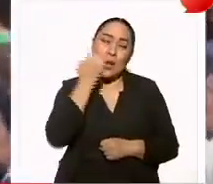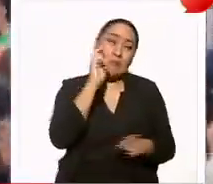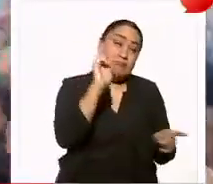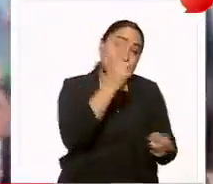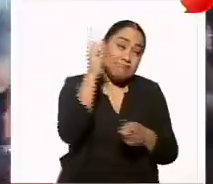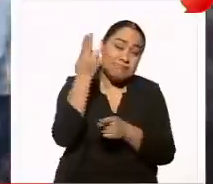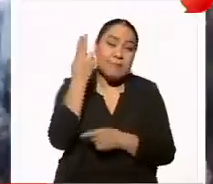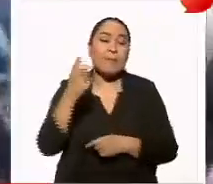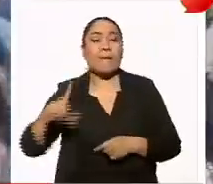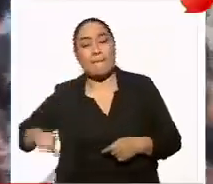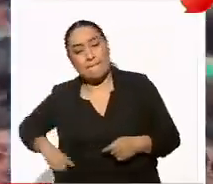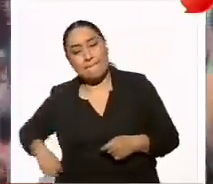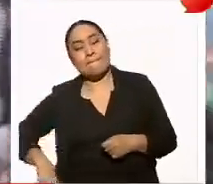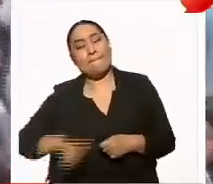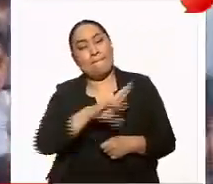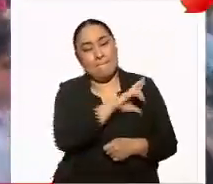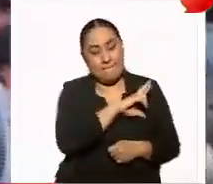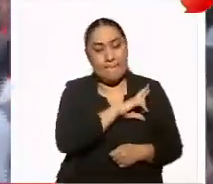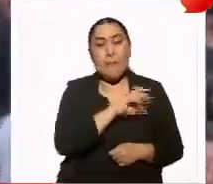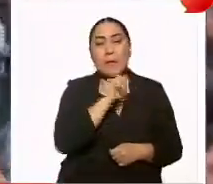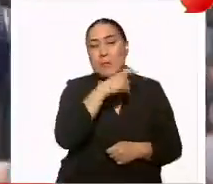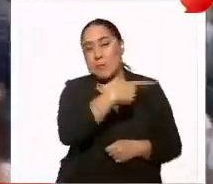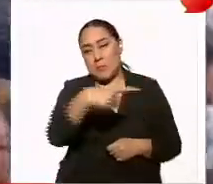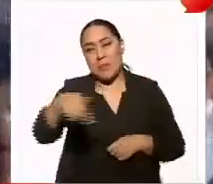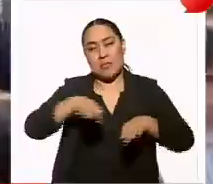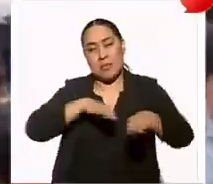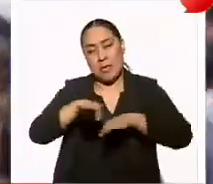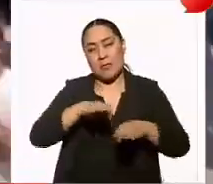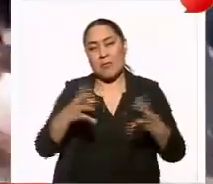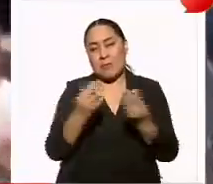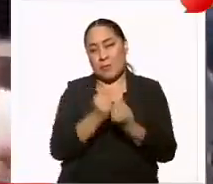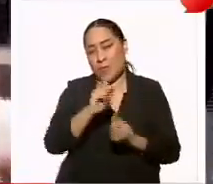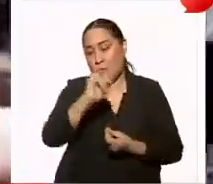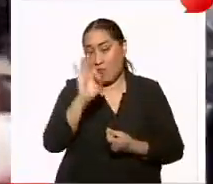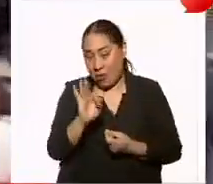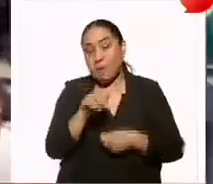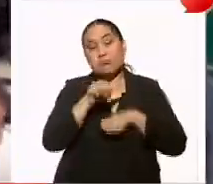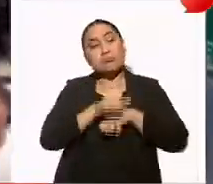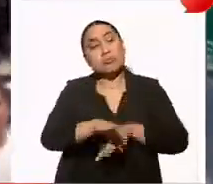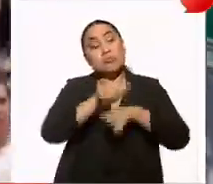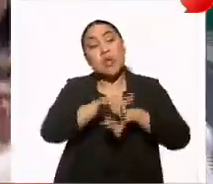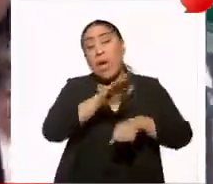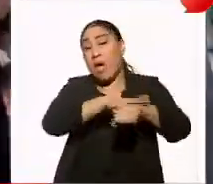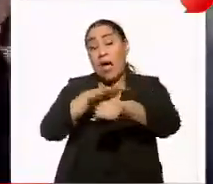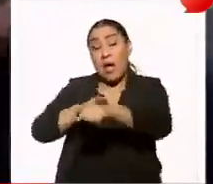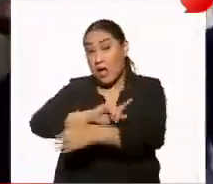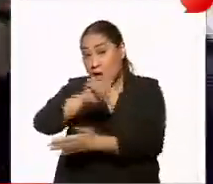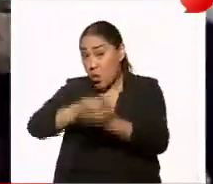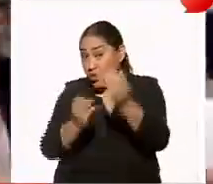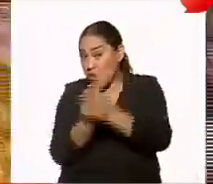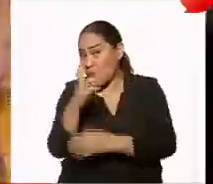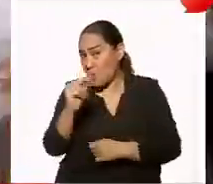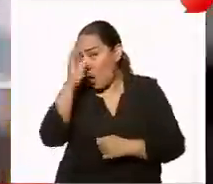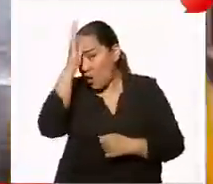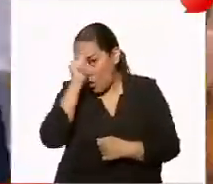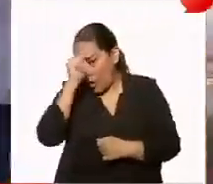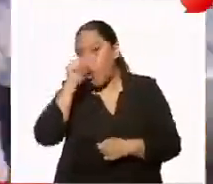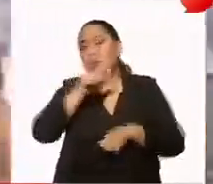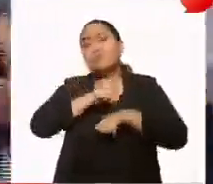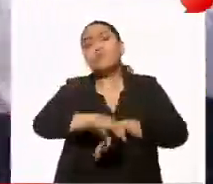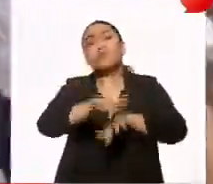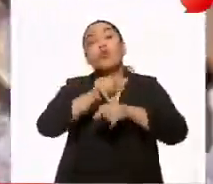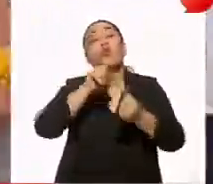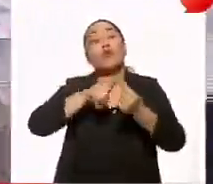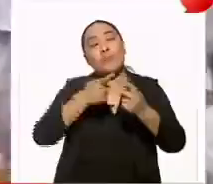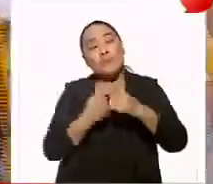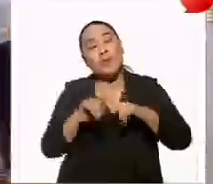universitarias, privadas y públicas, así como trabajadores del Poder Judicial, marcharon en contra de la reforma judicial. La protesta se llevó a cabo del